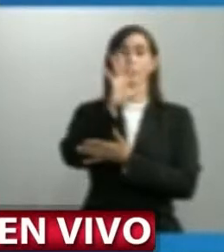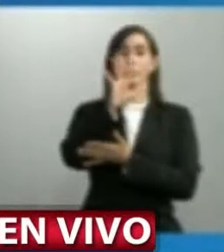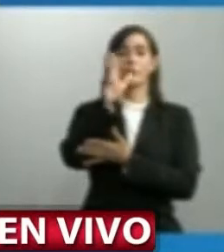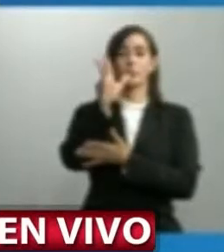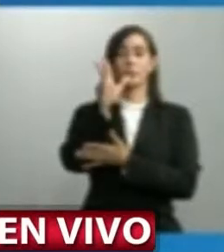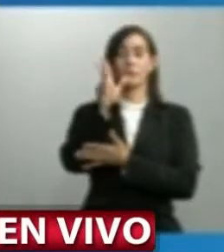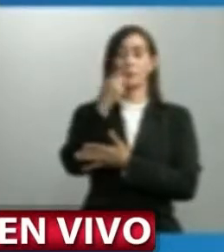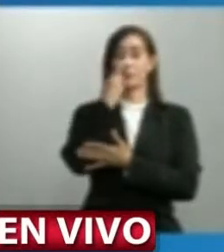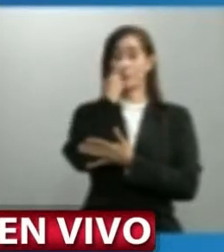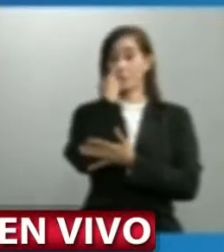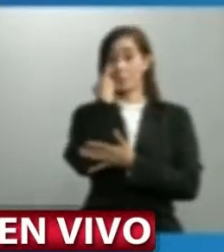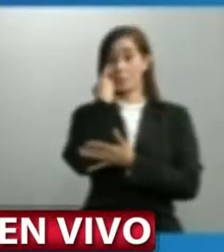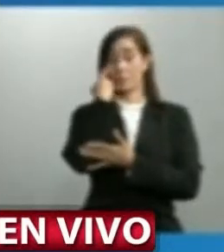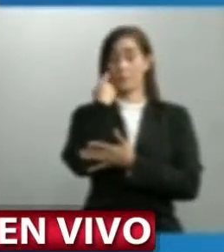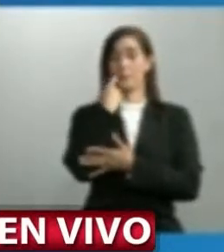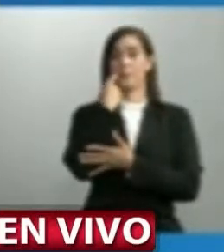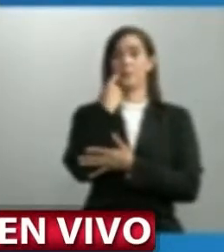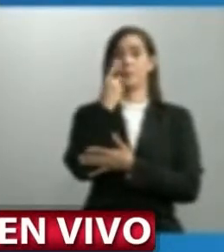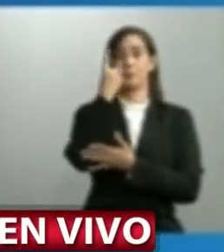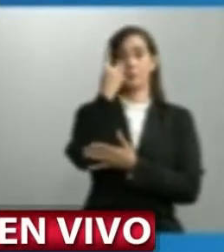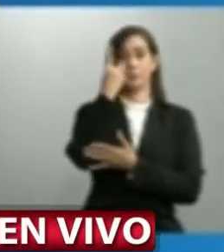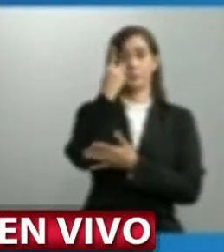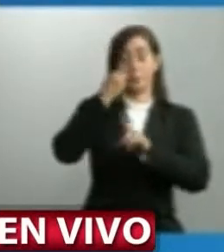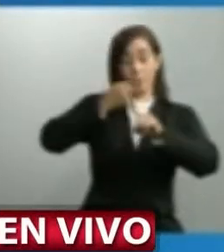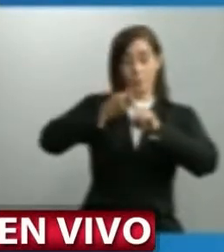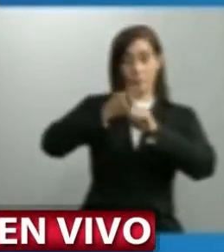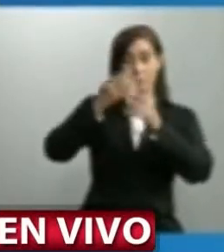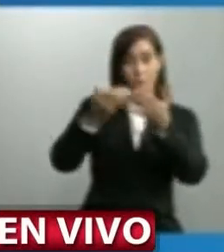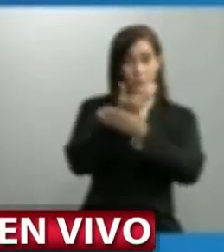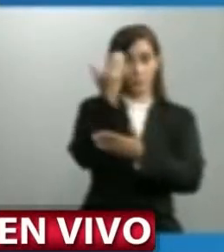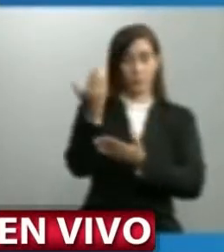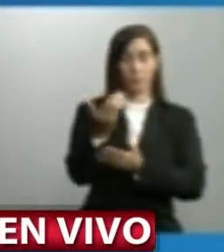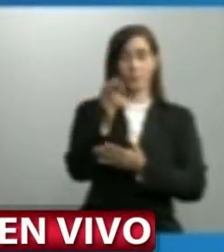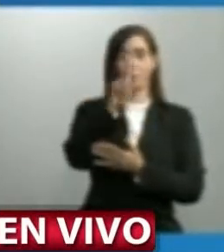953 pruebas realizadas, 1 caso positivo,